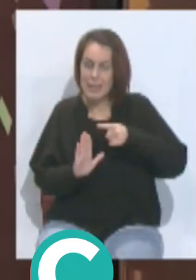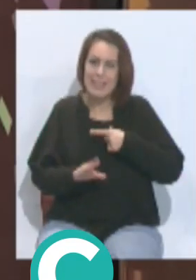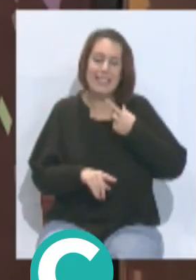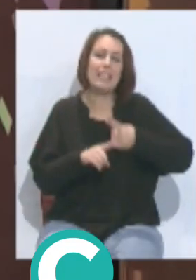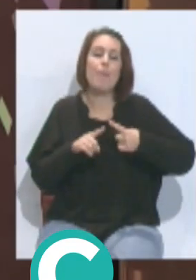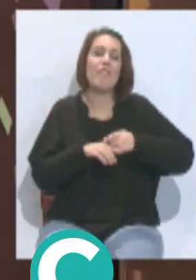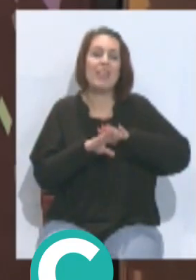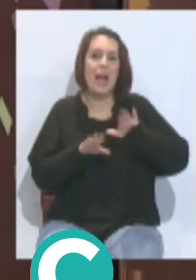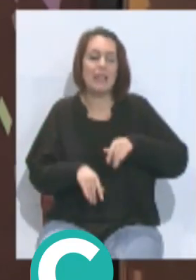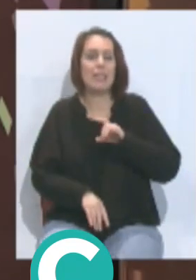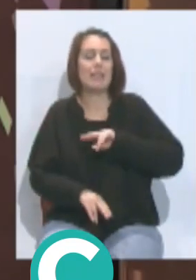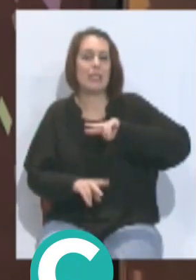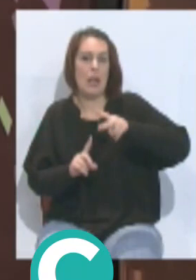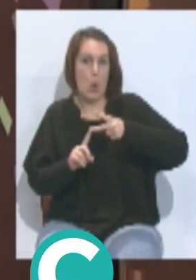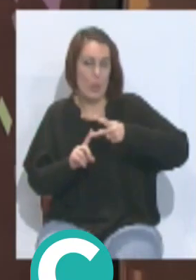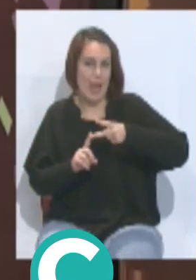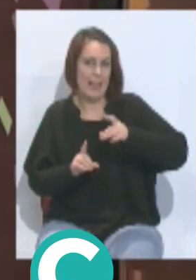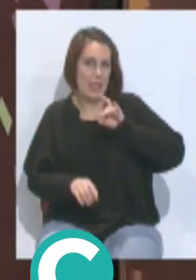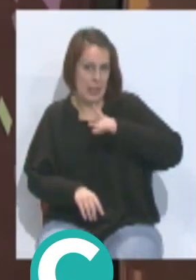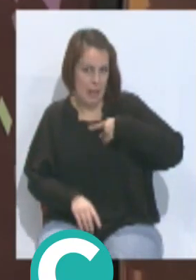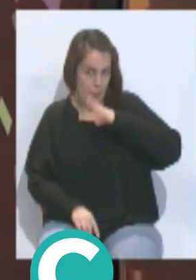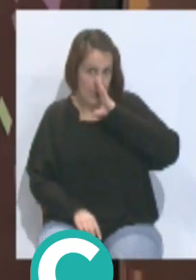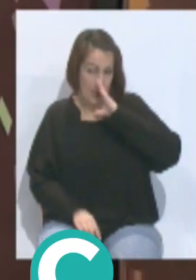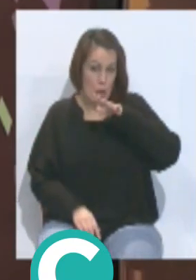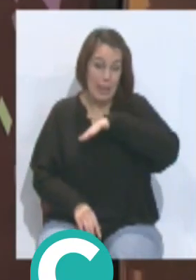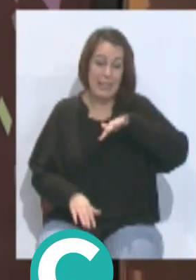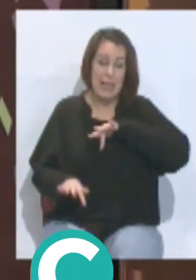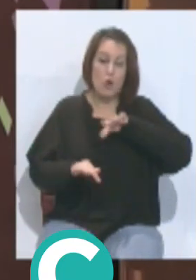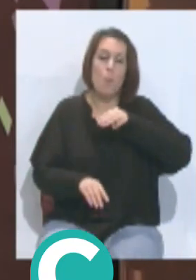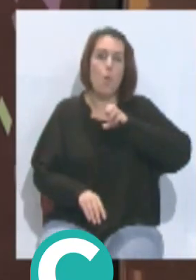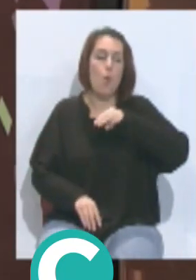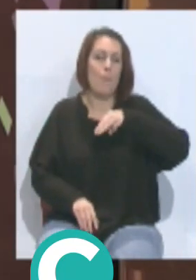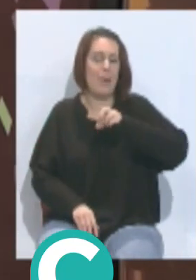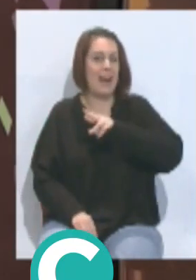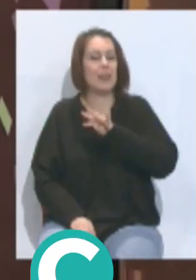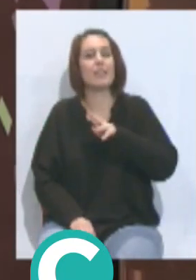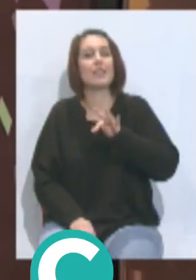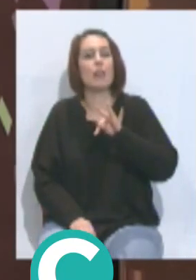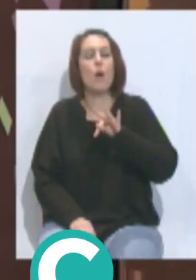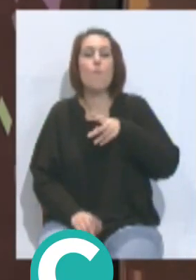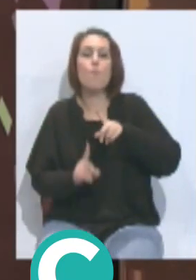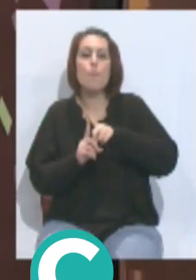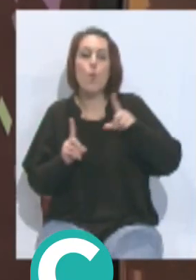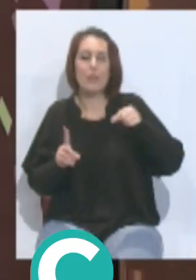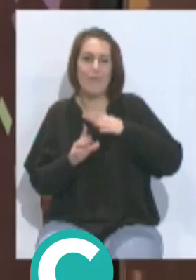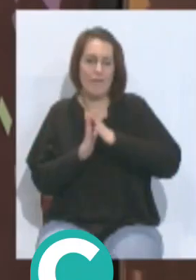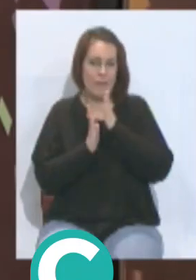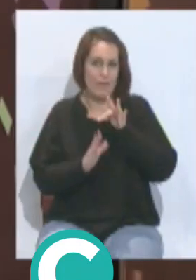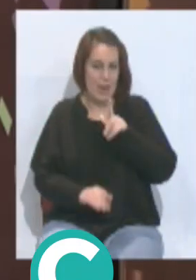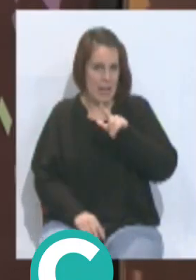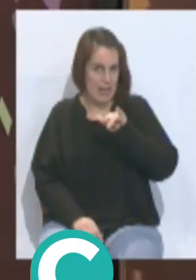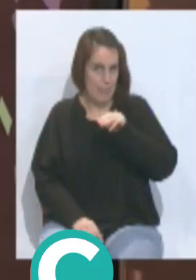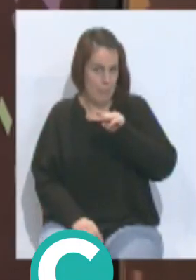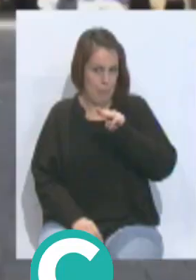quincena de febrero en la Sala Teatro Montmartre de la Punta San Felipe, y la final el día 25 de febrero. Antonio Beiro nos cuenta los